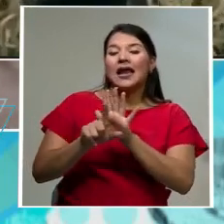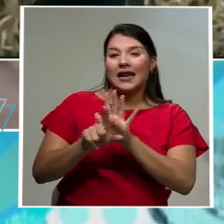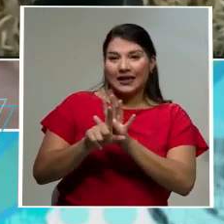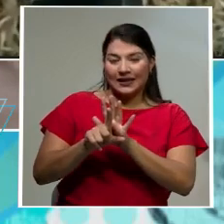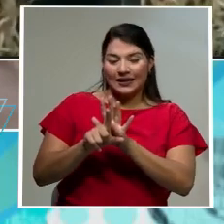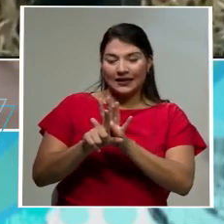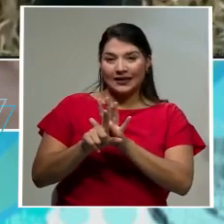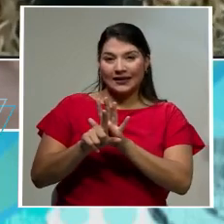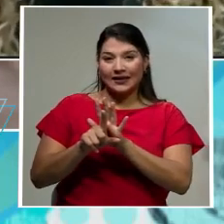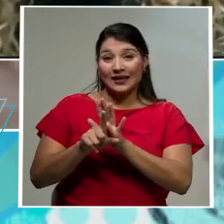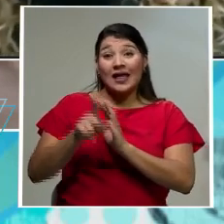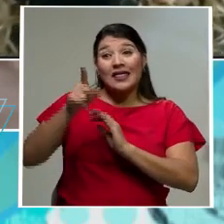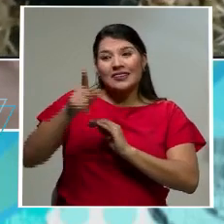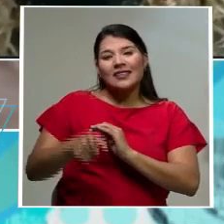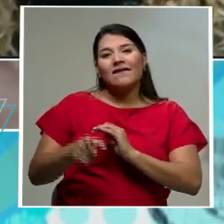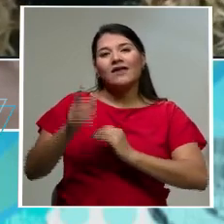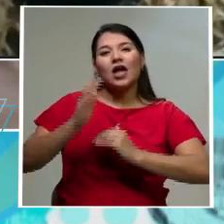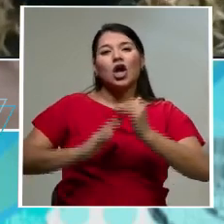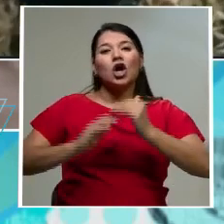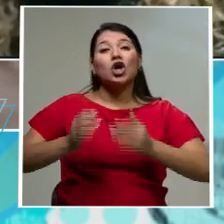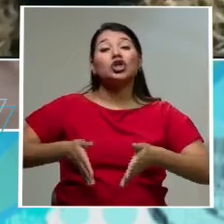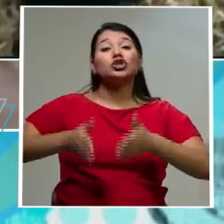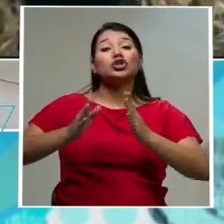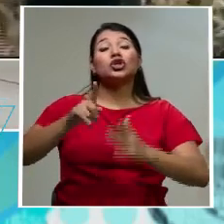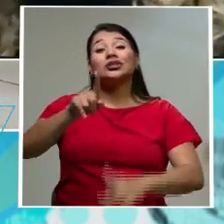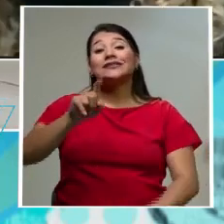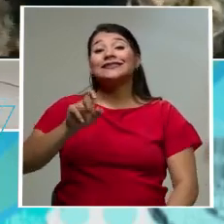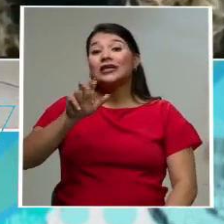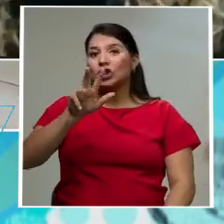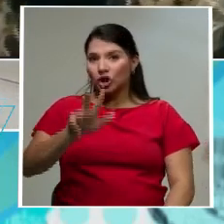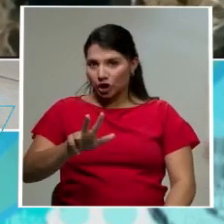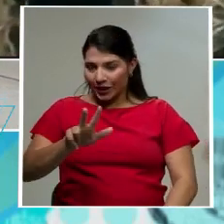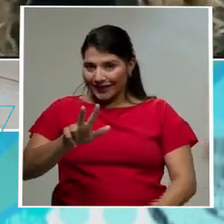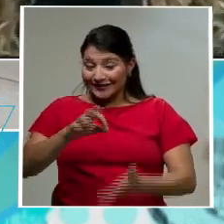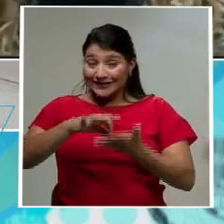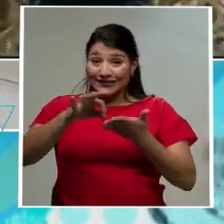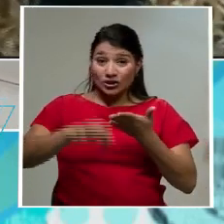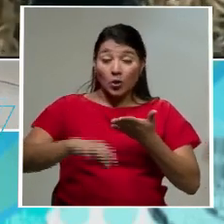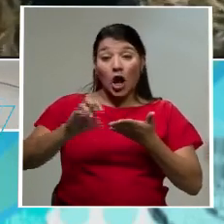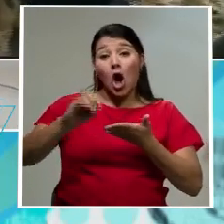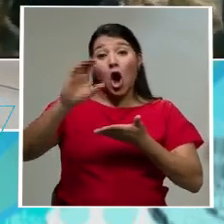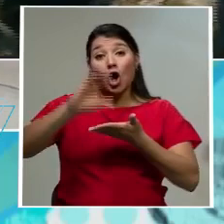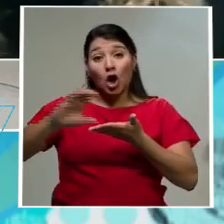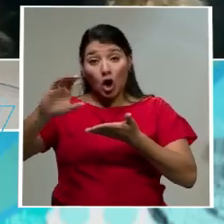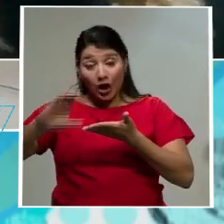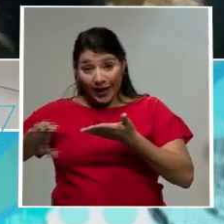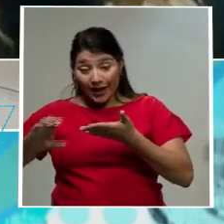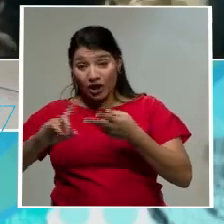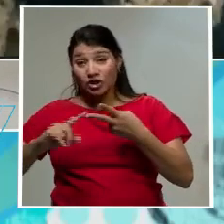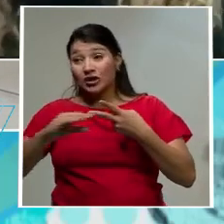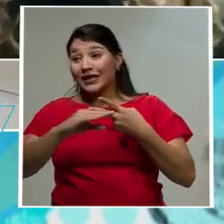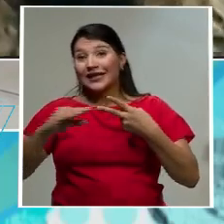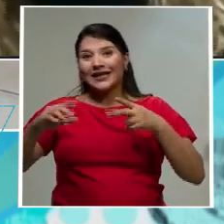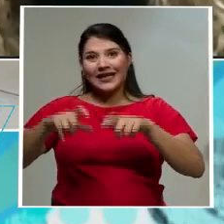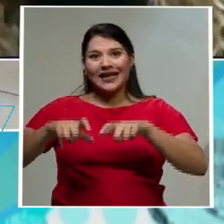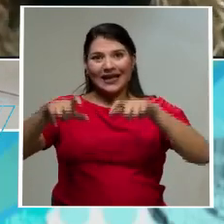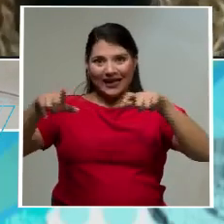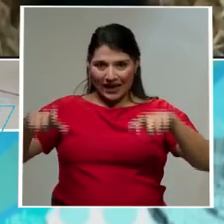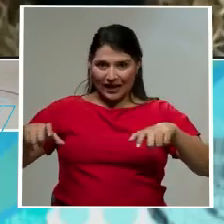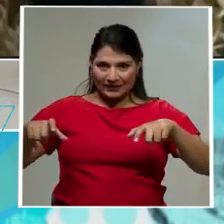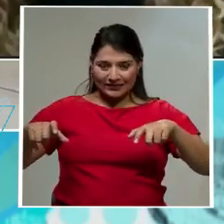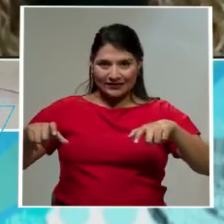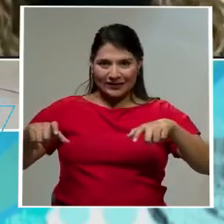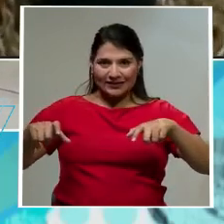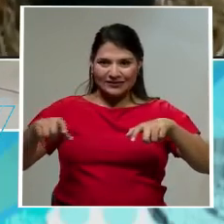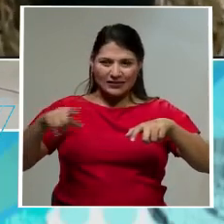señala, que deberían de construirse 103 centros educativos y canchas multiuso posiblemente,